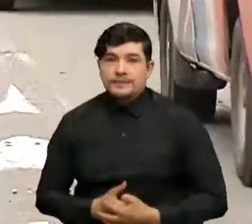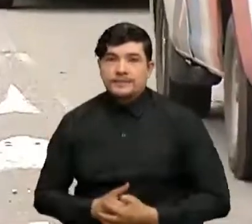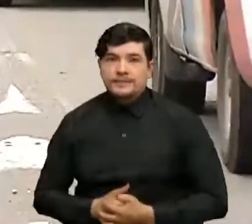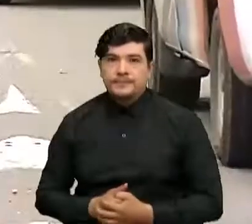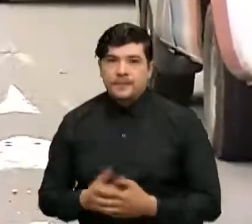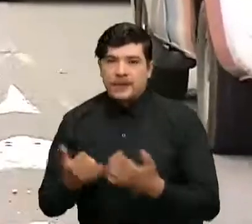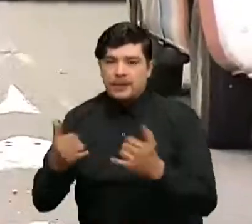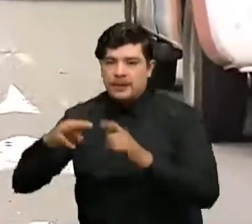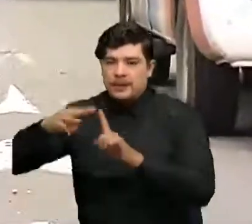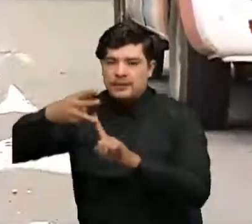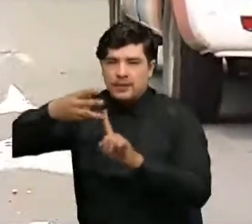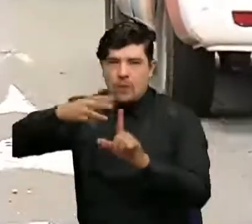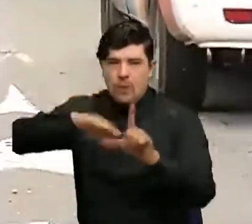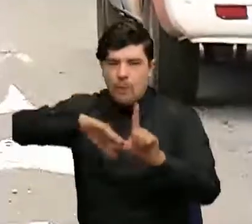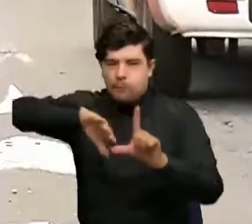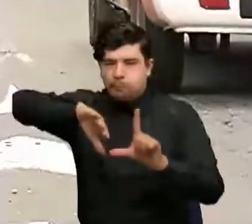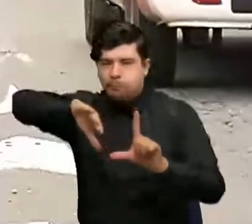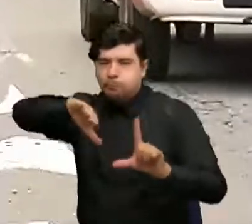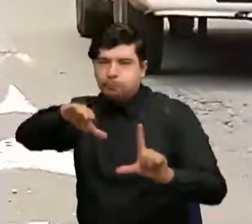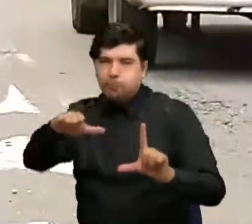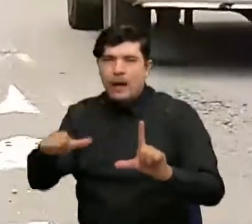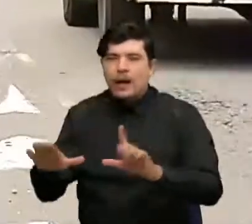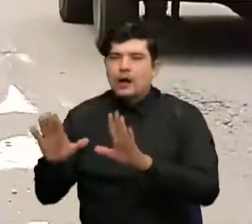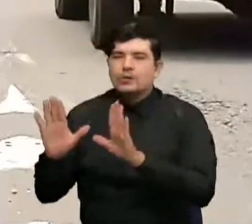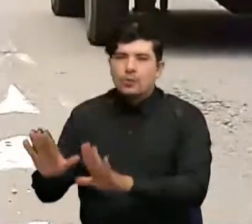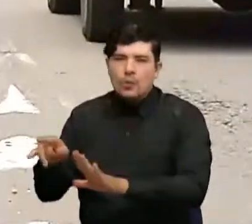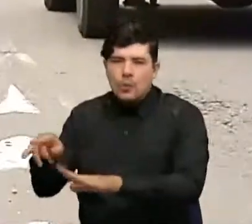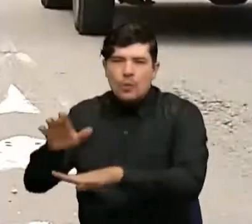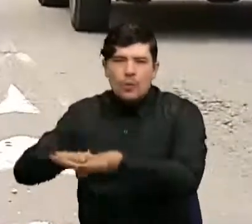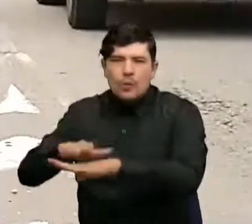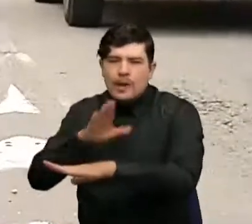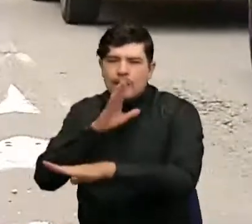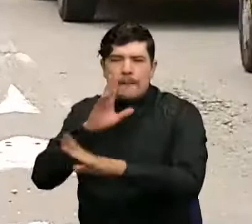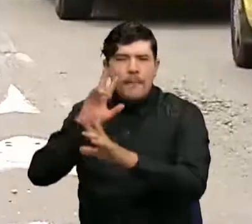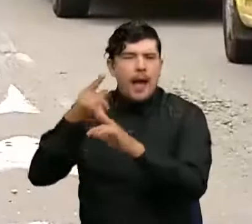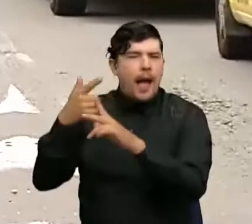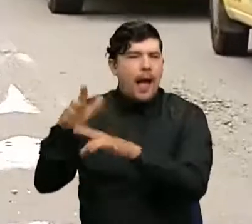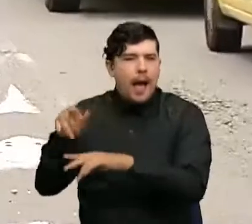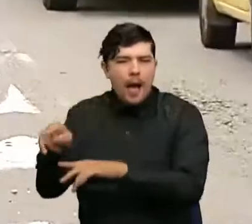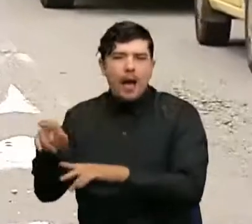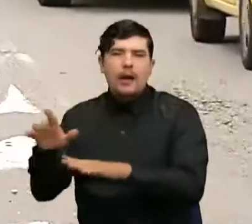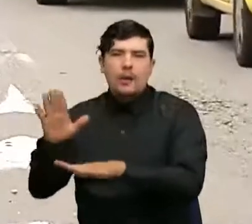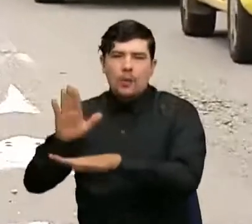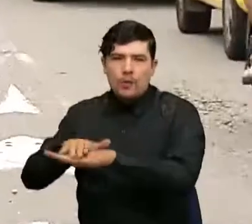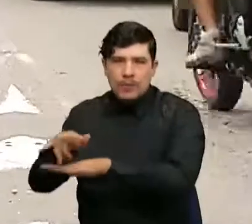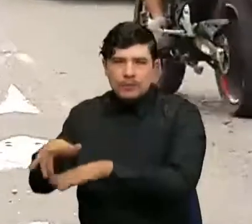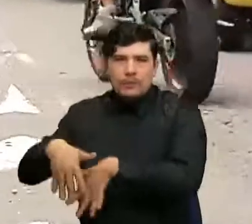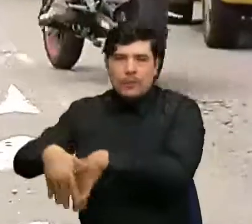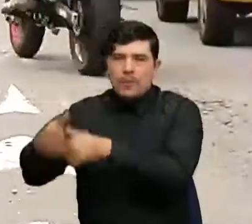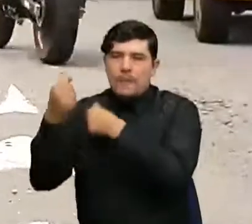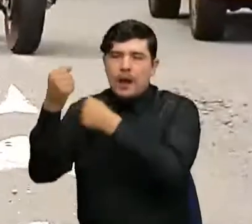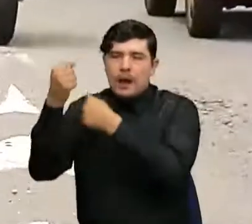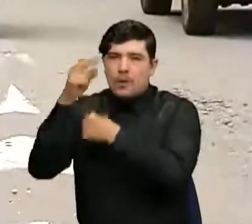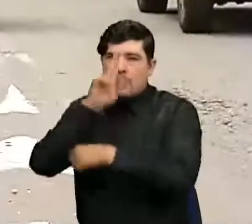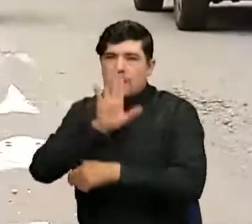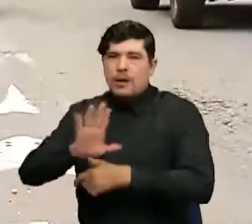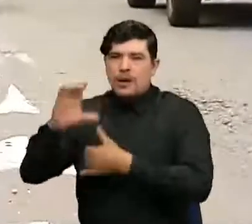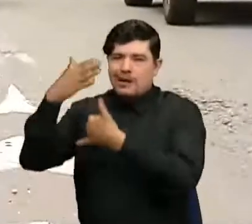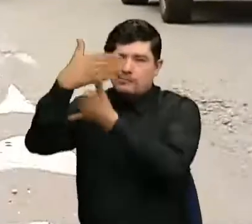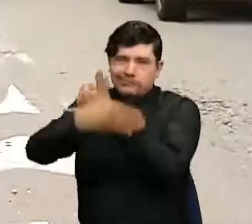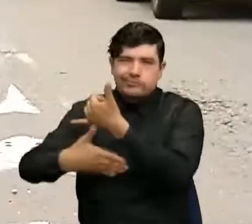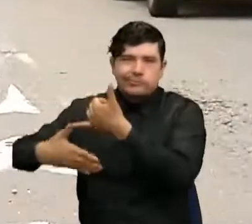o responsabilizado por los paros y protestas que se desarrollan o que se han desarrollado en todo el territorio nacional.